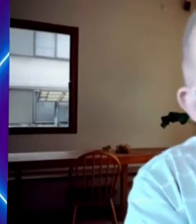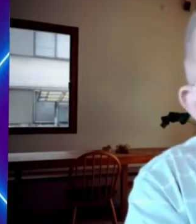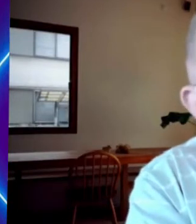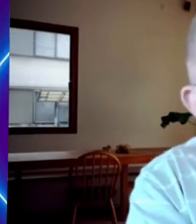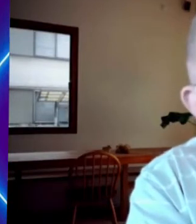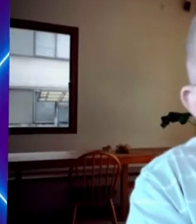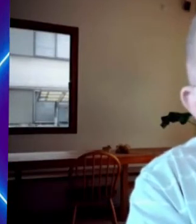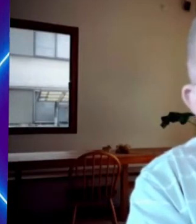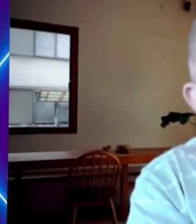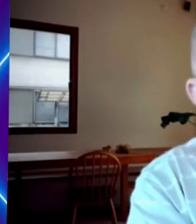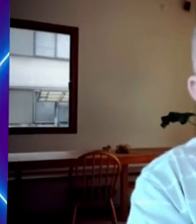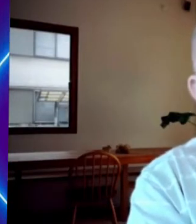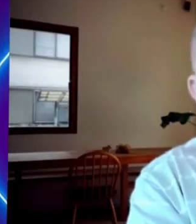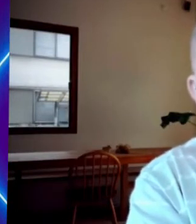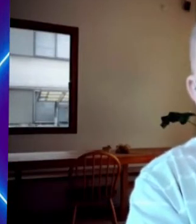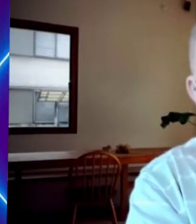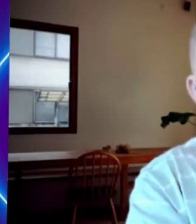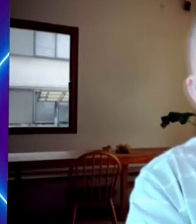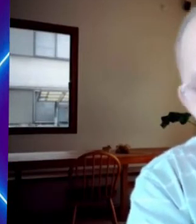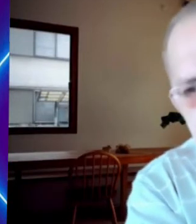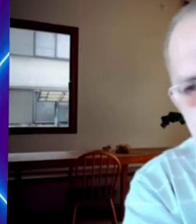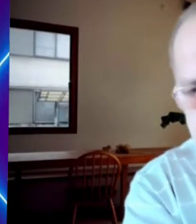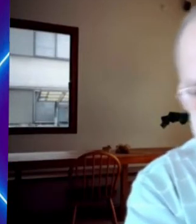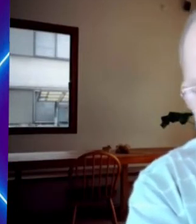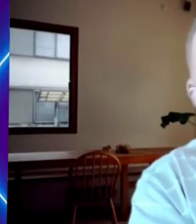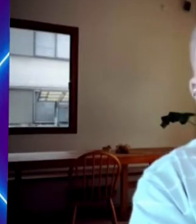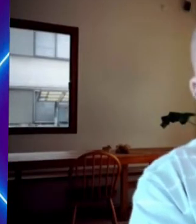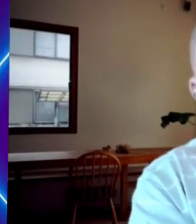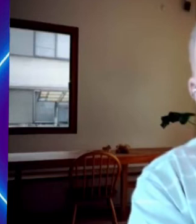Ayer, escuché a una persona de riesgo.